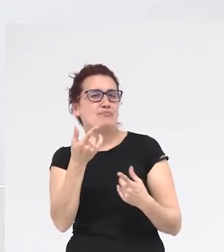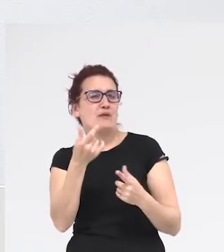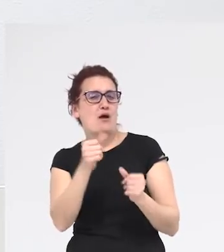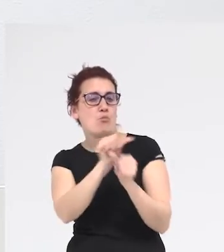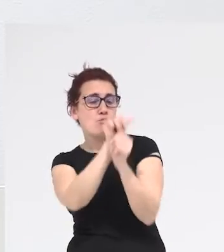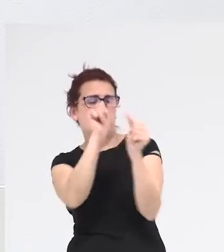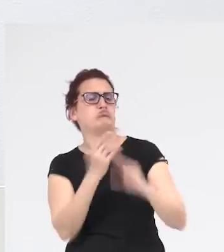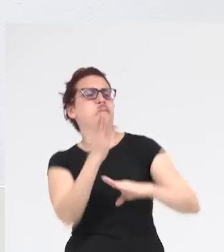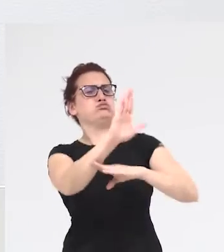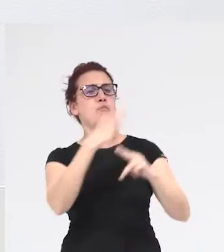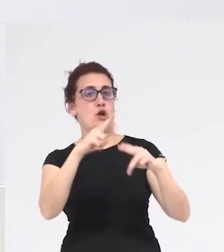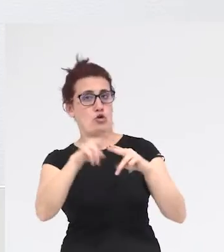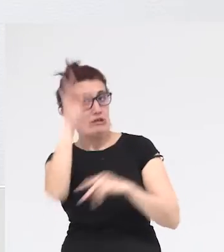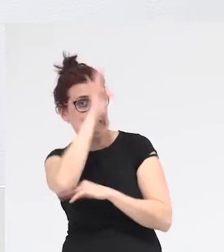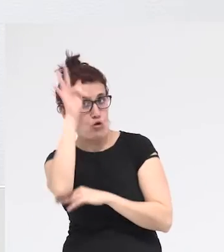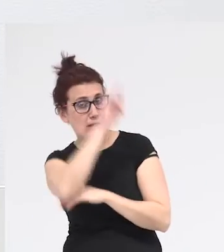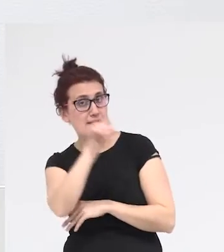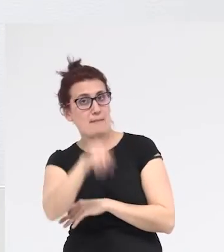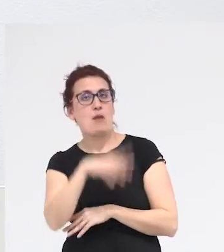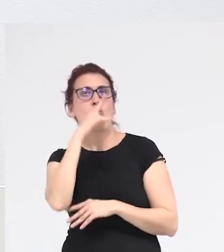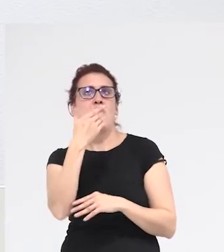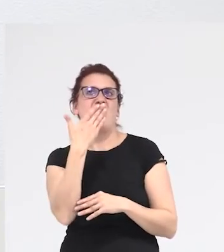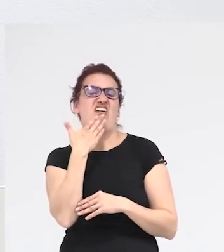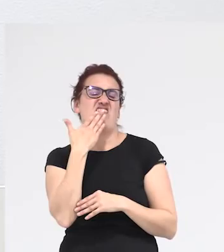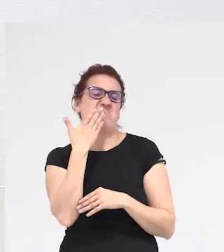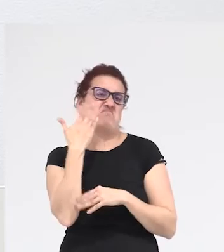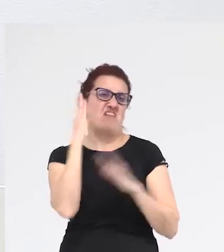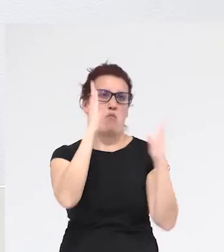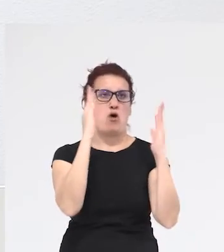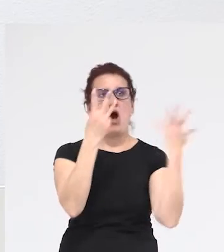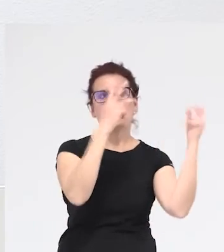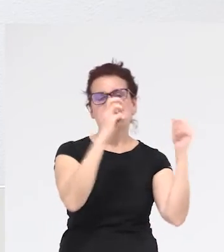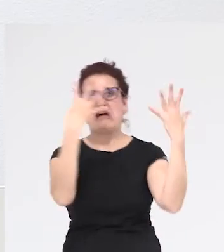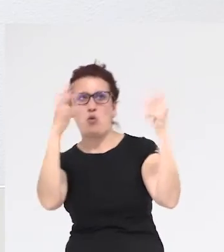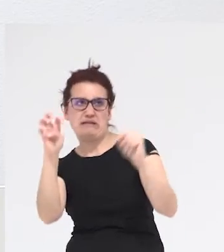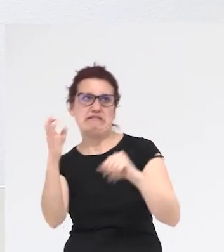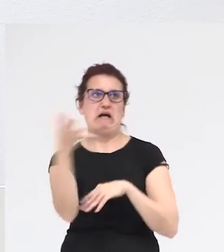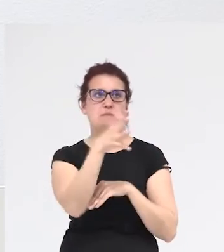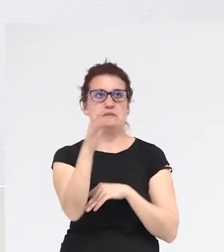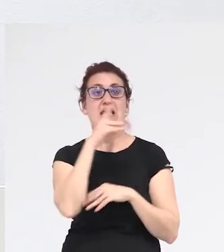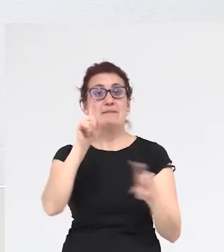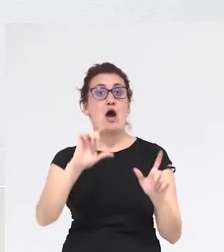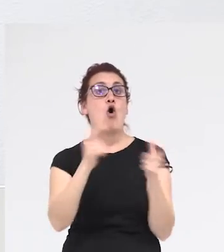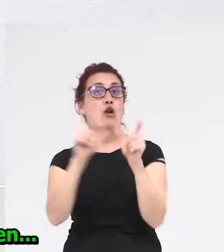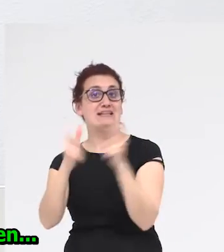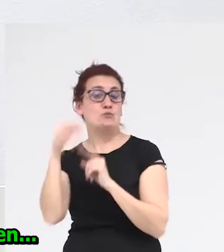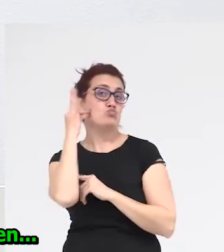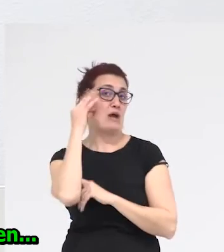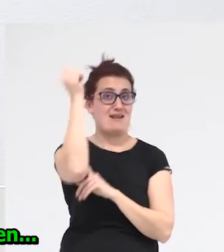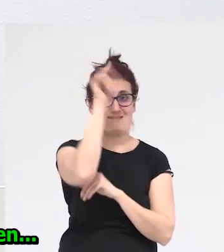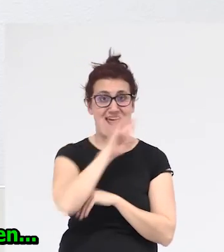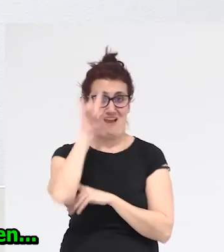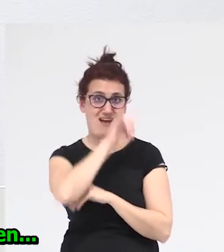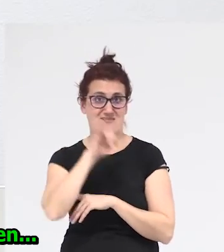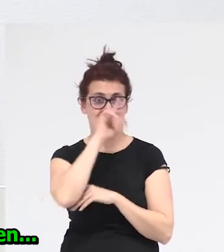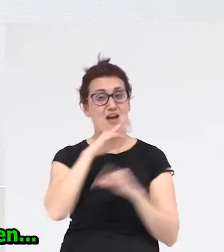como teoría por los 80 y 90 en Estados Unidos de parte de colectivos de mujeres negras, ¿no? De